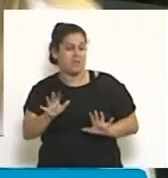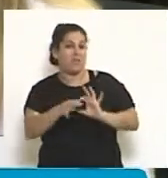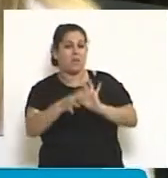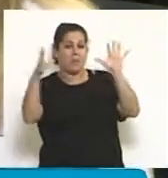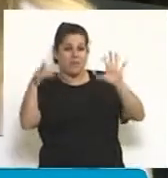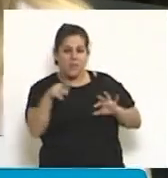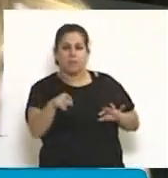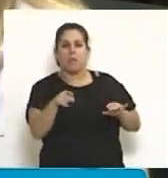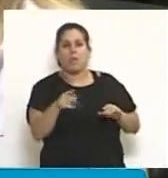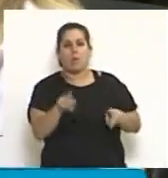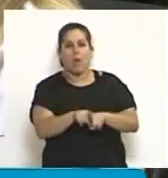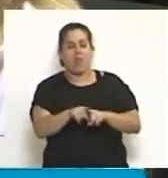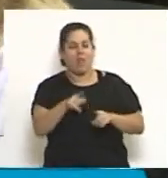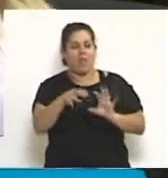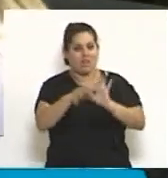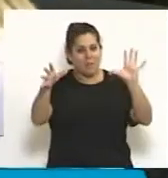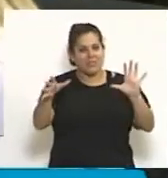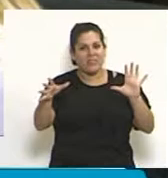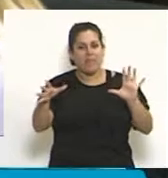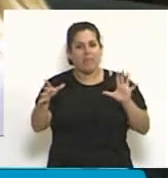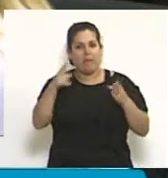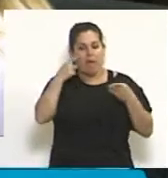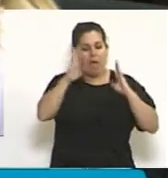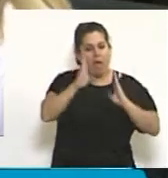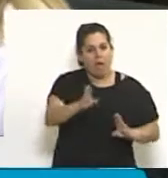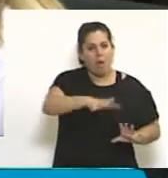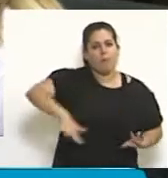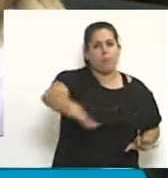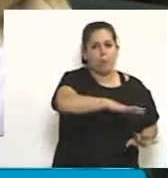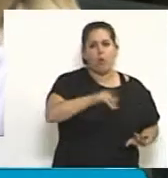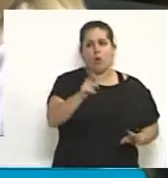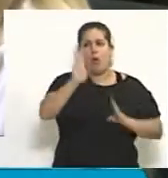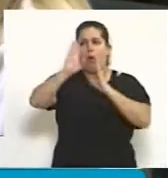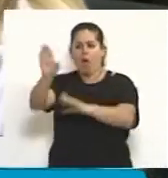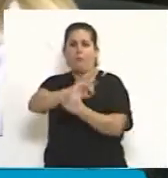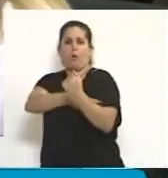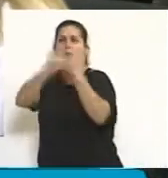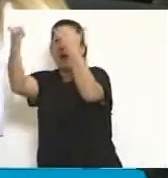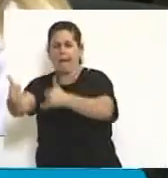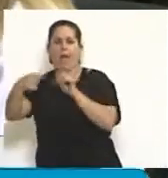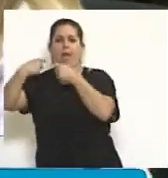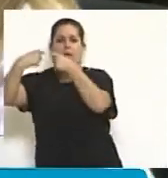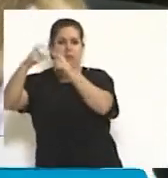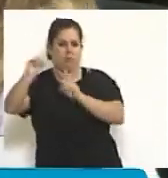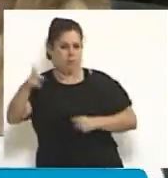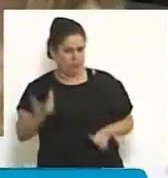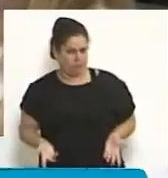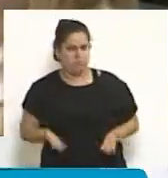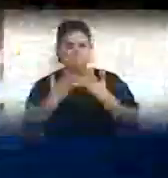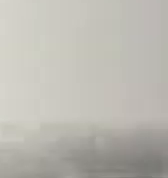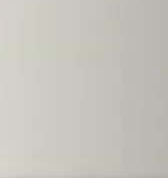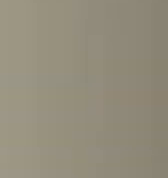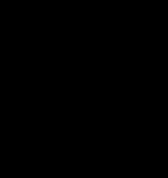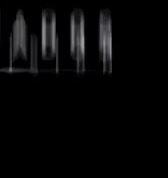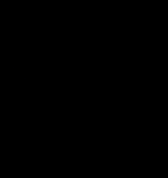independiente al servicio del pueblo y no al servicio de los poderosos, que va a terminar siendo la que se impulsa en el día de hoy. Muchas gracias.